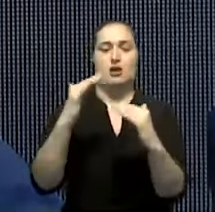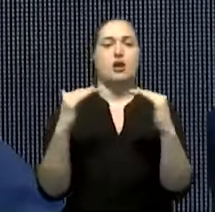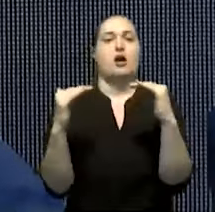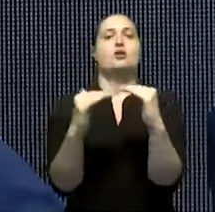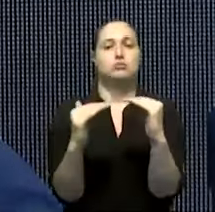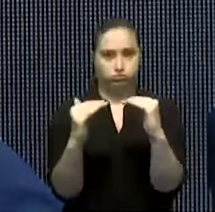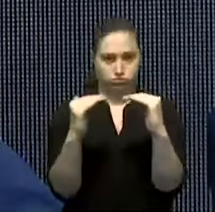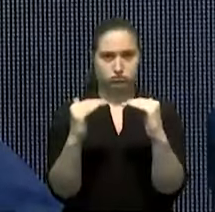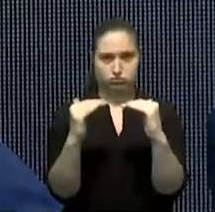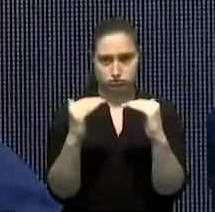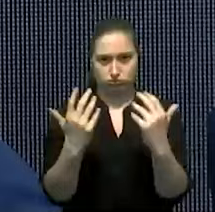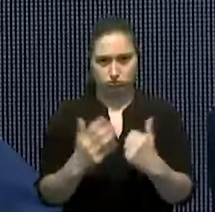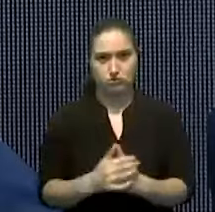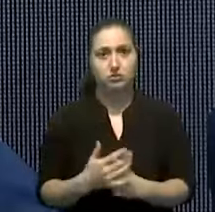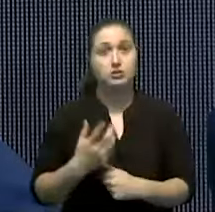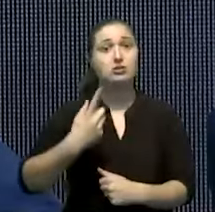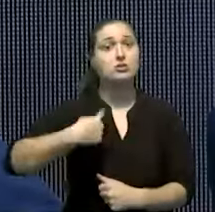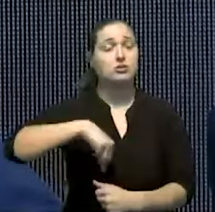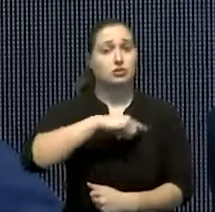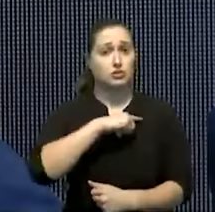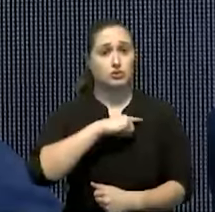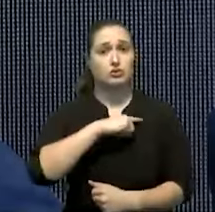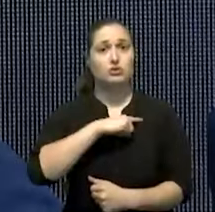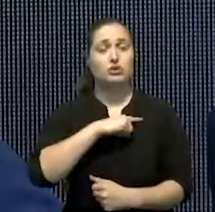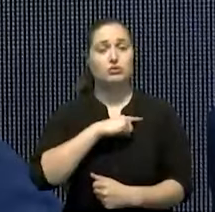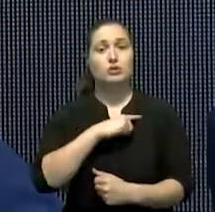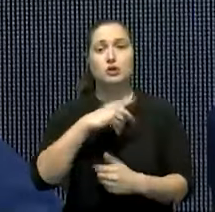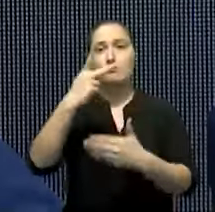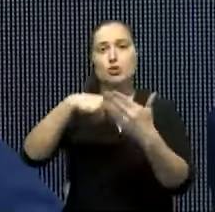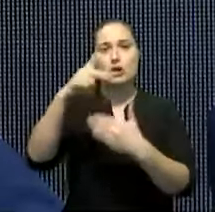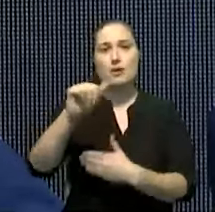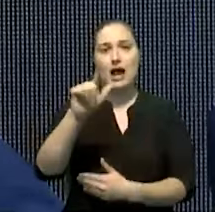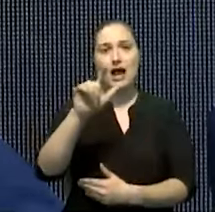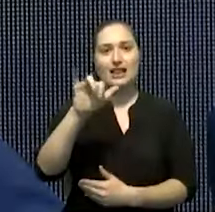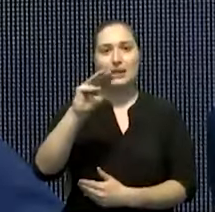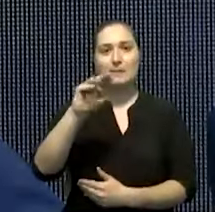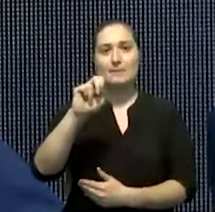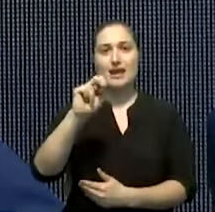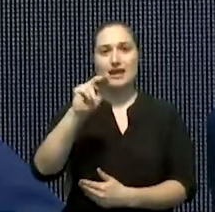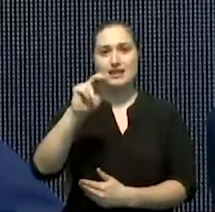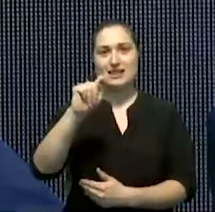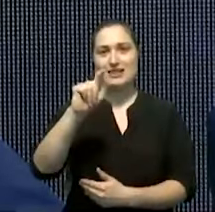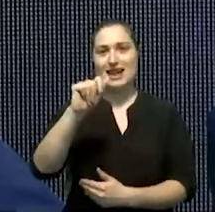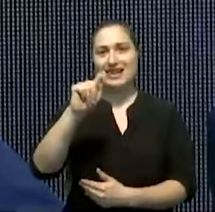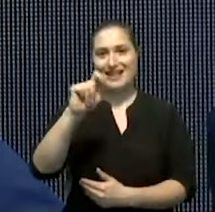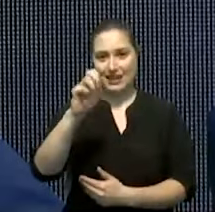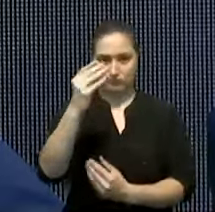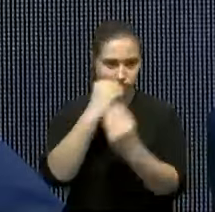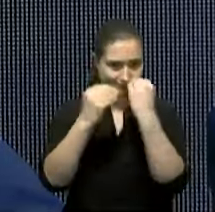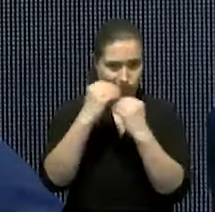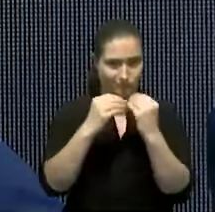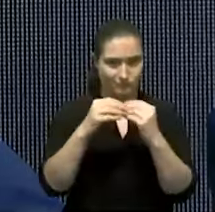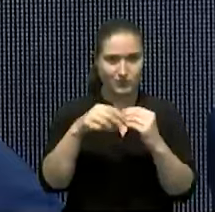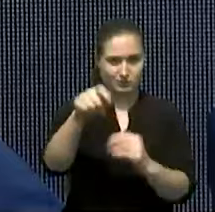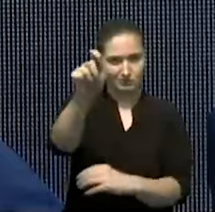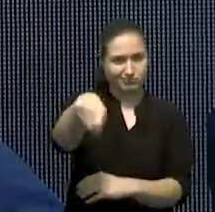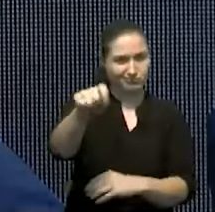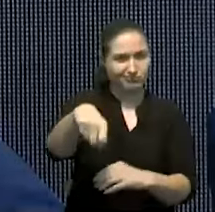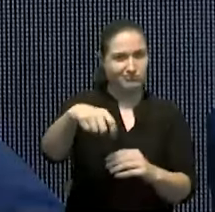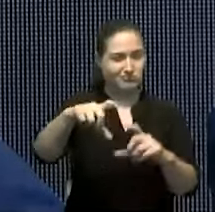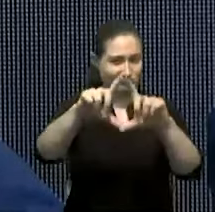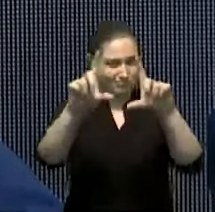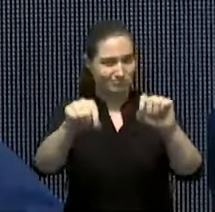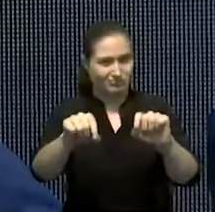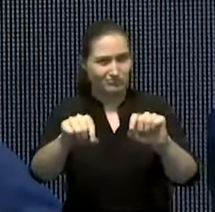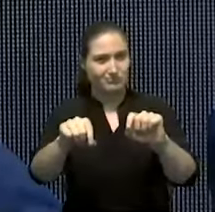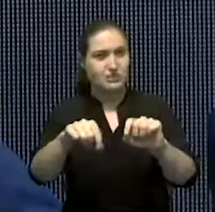cápita de el programa aliméntate y en esencia lo que le estamos dando es capacidad de compra a esa